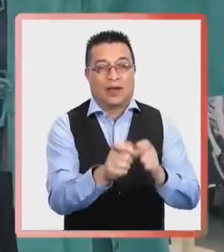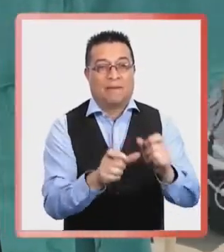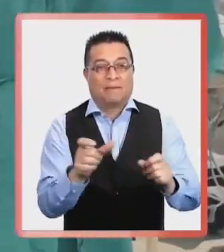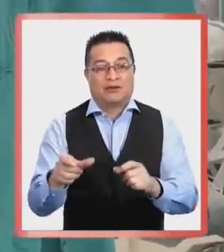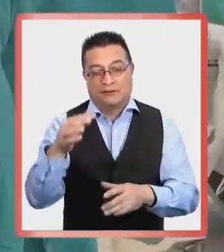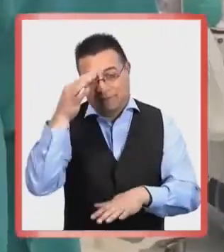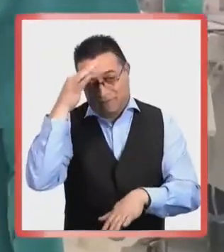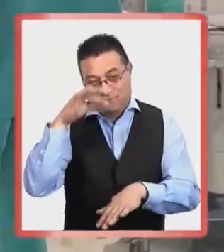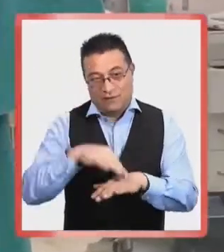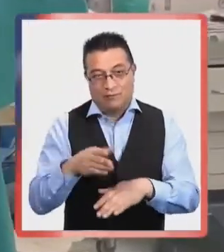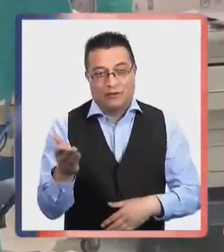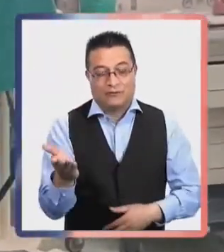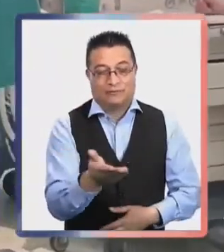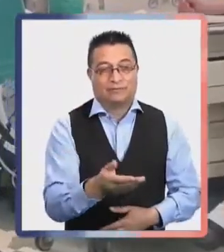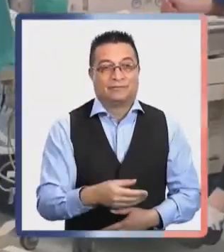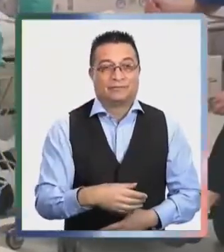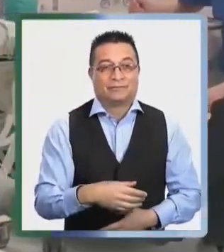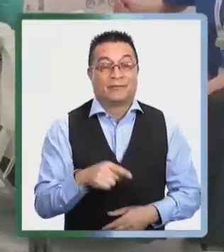nuestros pacientes.